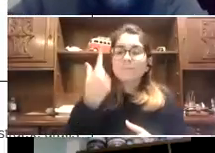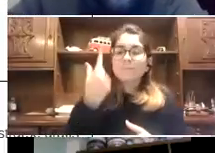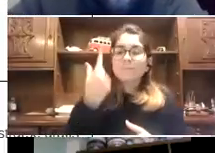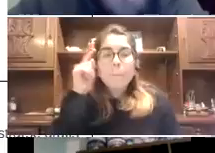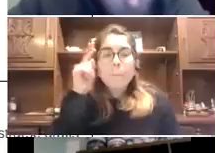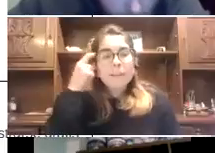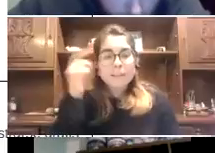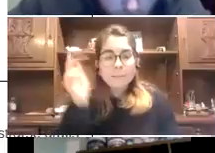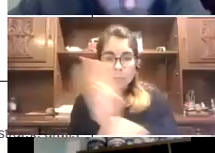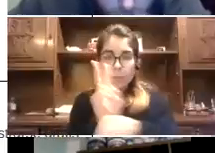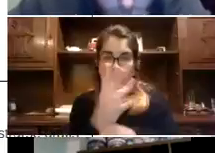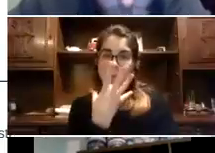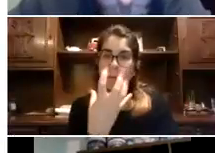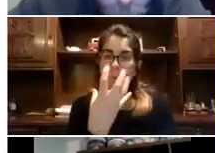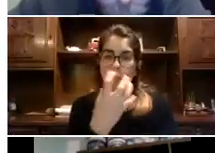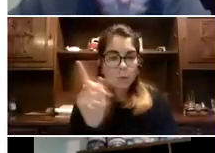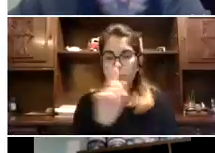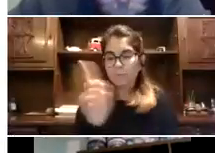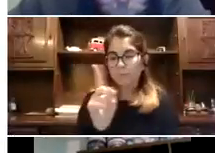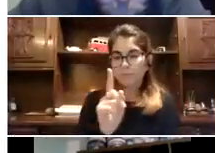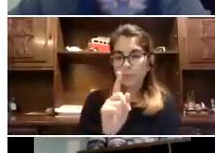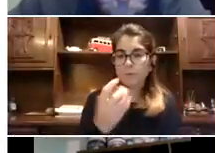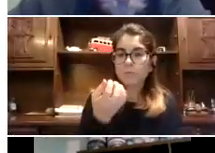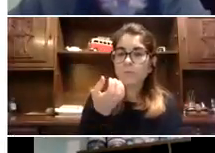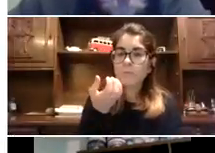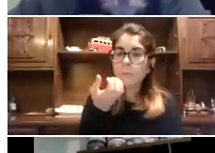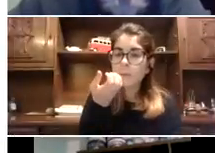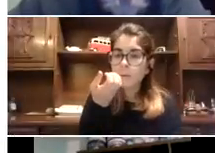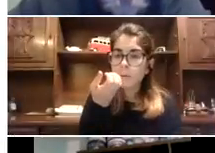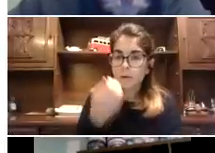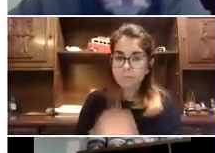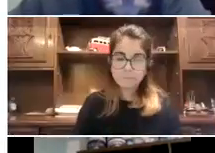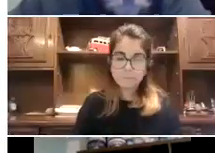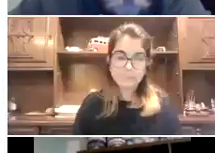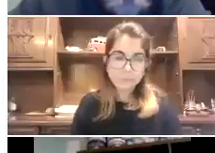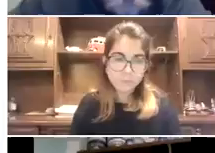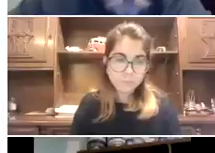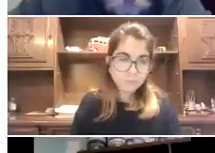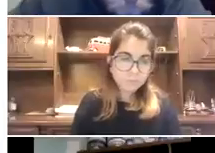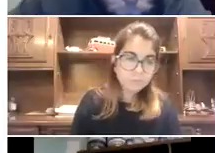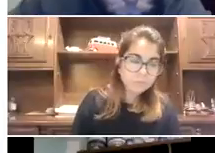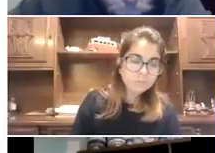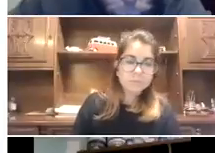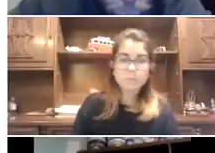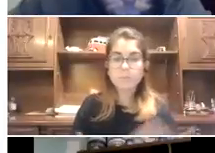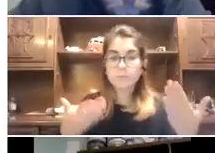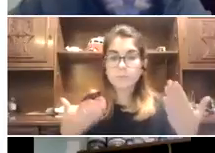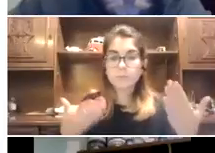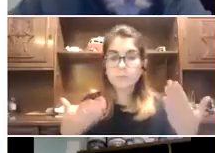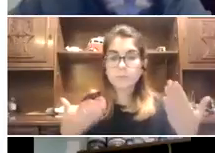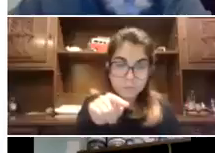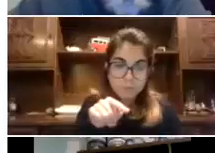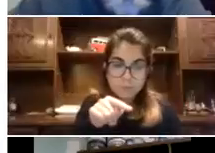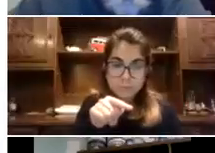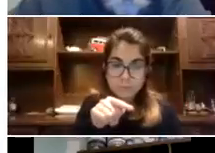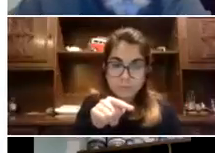la misma puntuación por ahora está escrita en el acta de calificaciones que está publicada en el aula virtual, en